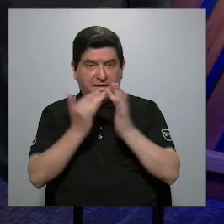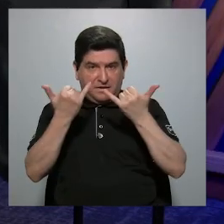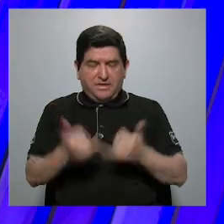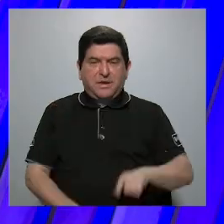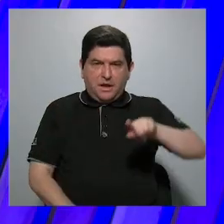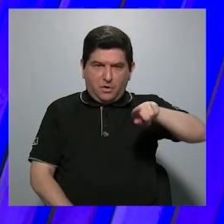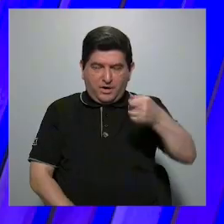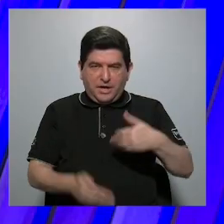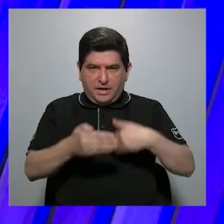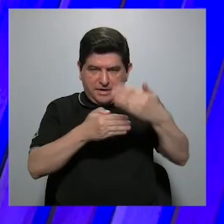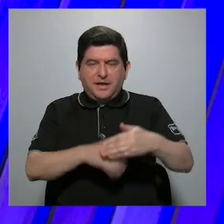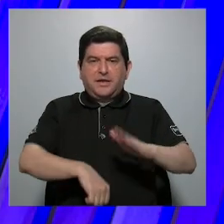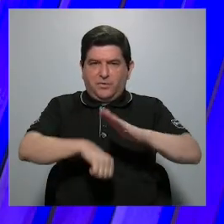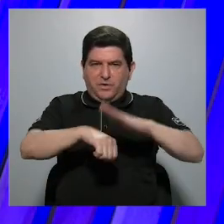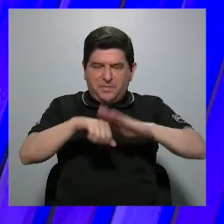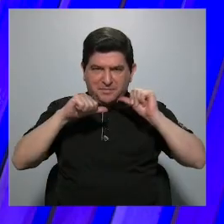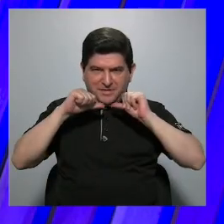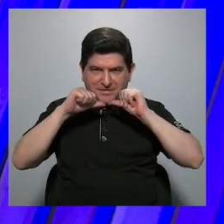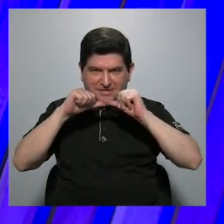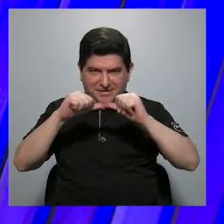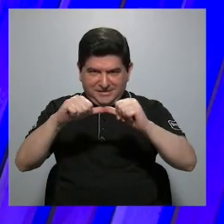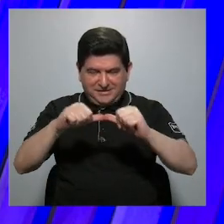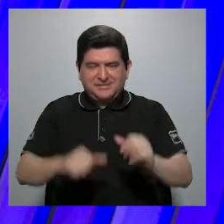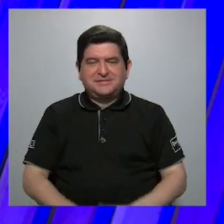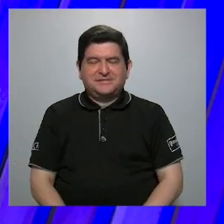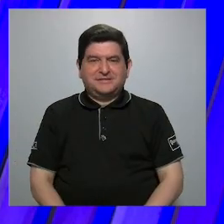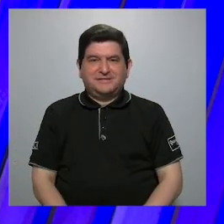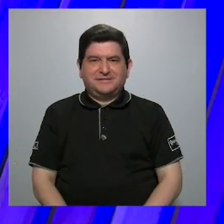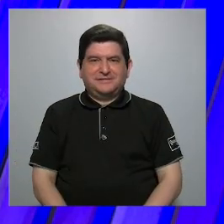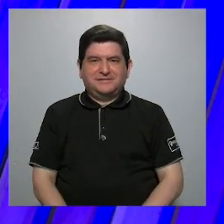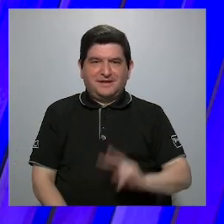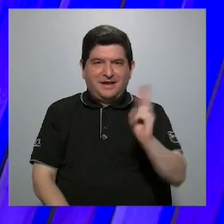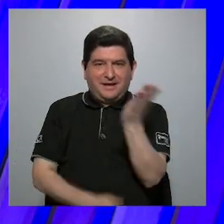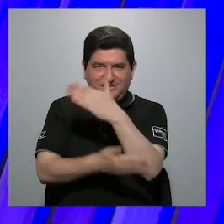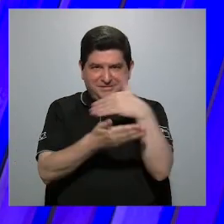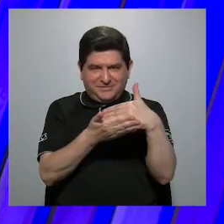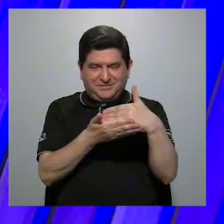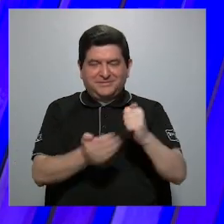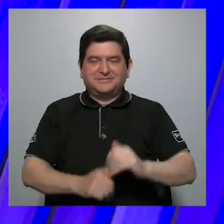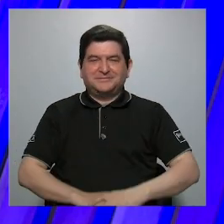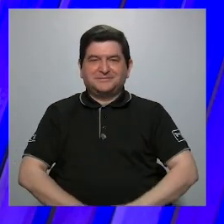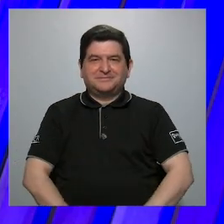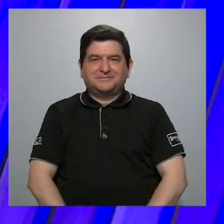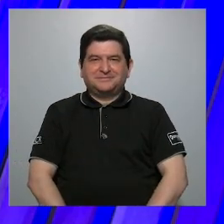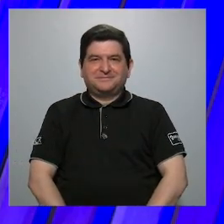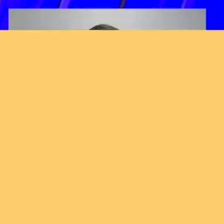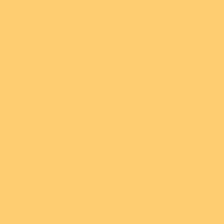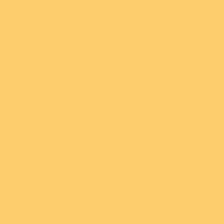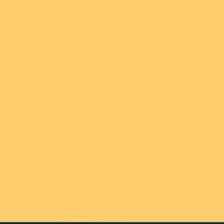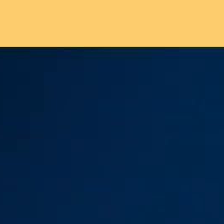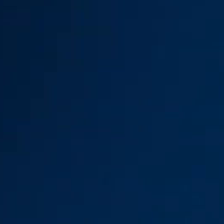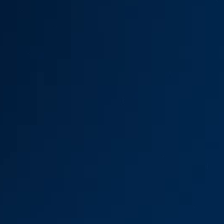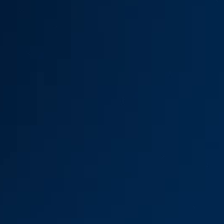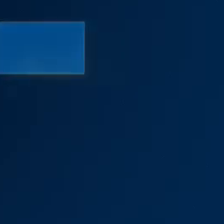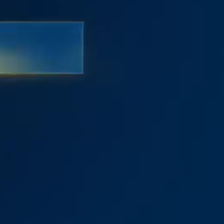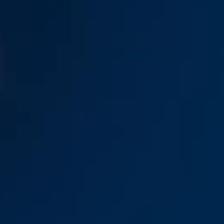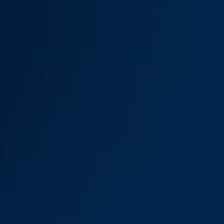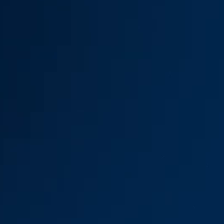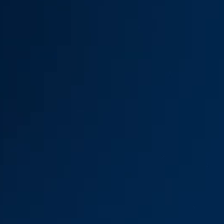Pidámosle entonces al canal que nos invite para el siguiente y segundo segmento.